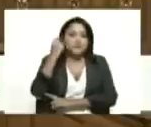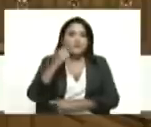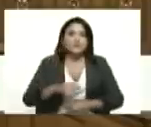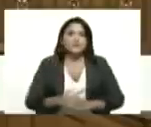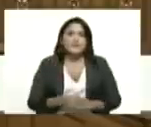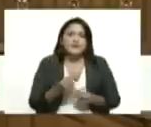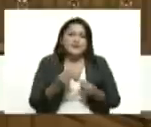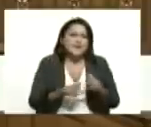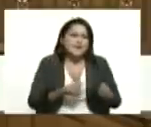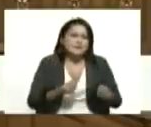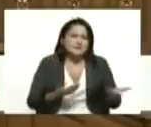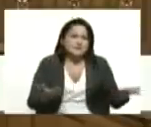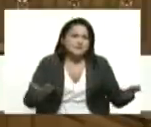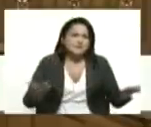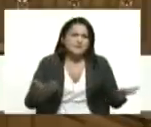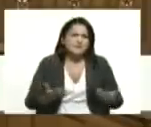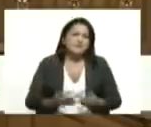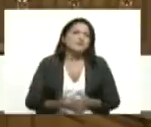recursos obtenidos